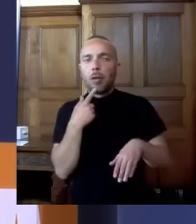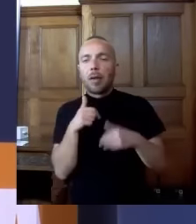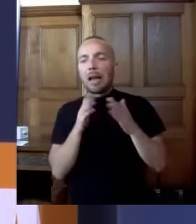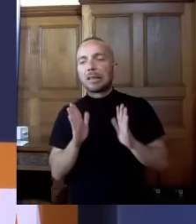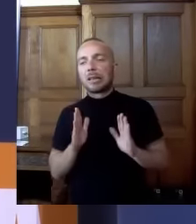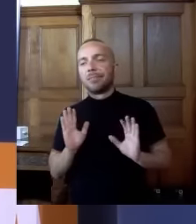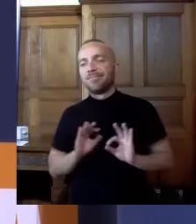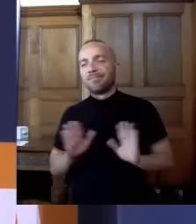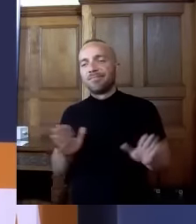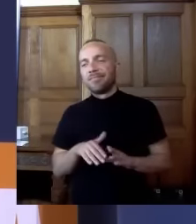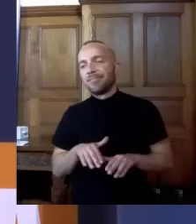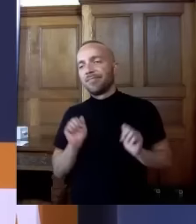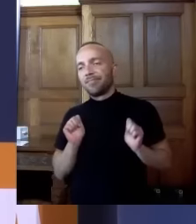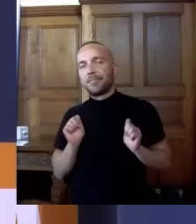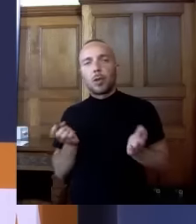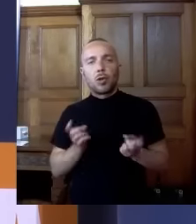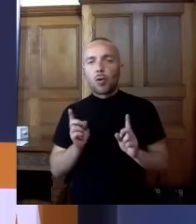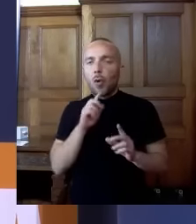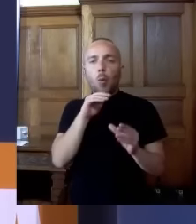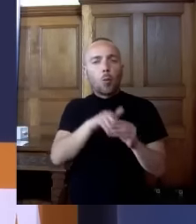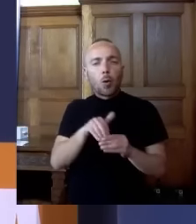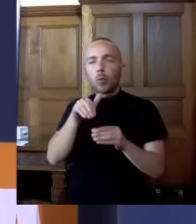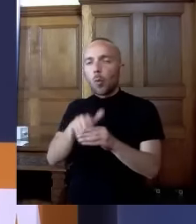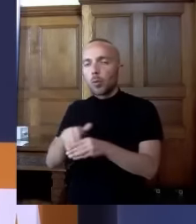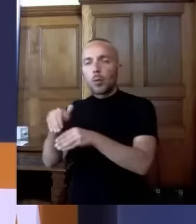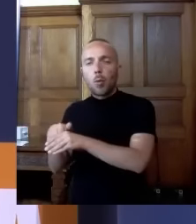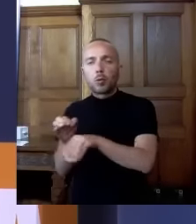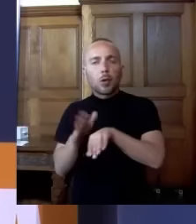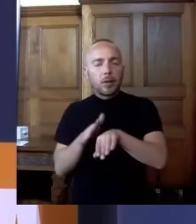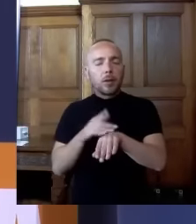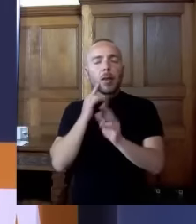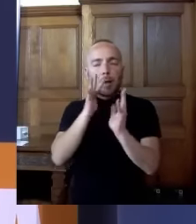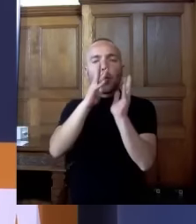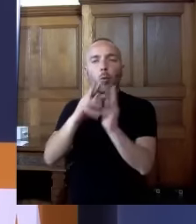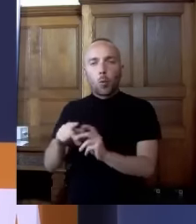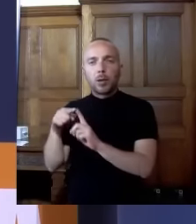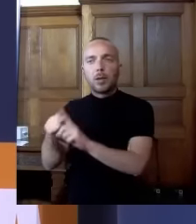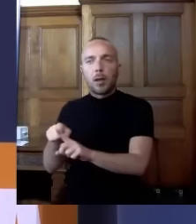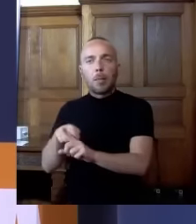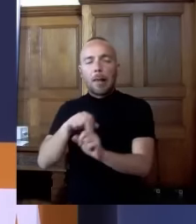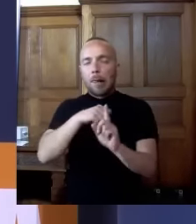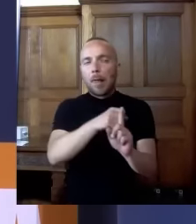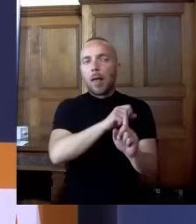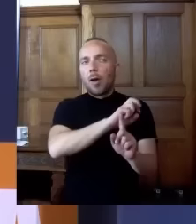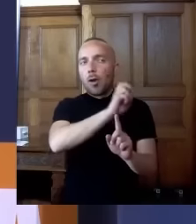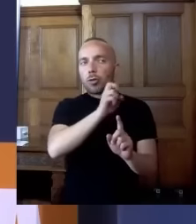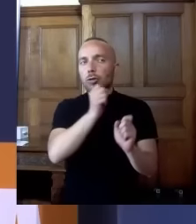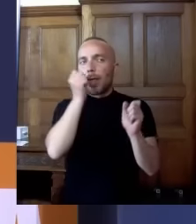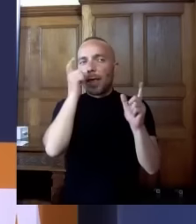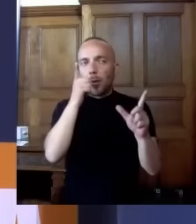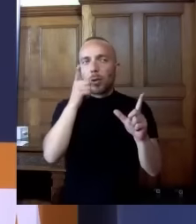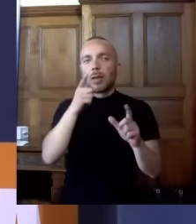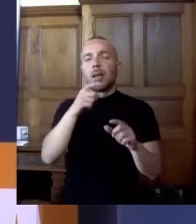en casa porque cada voto de izquierdas va a contar para que otros se den cuenta de que con quien criminaliza las ayudas